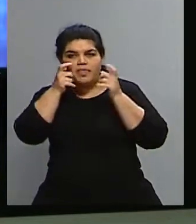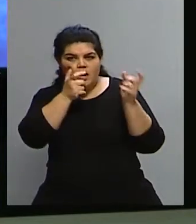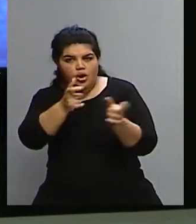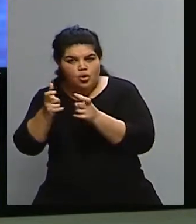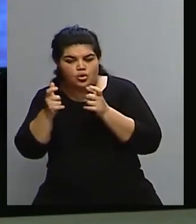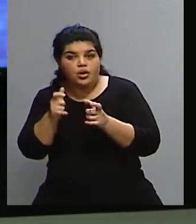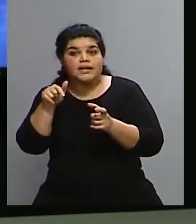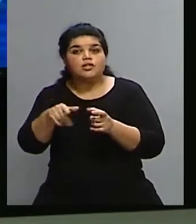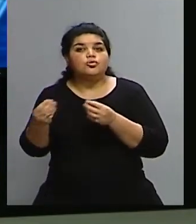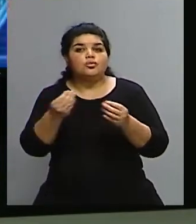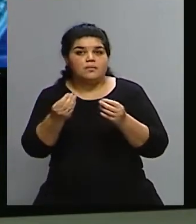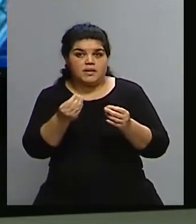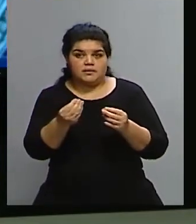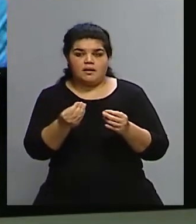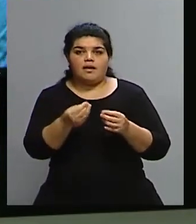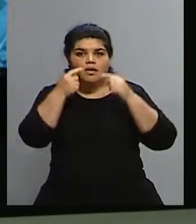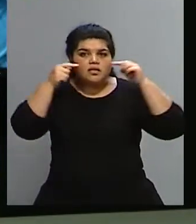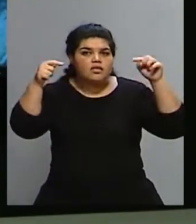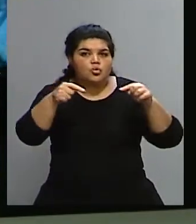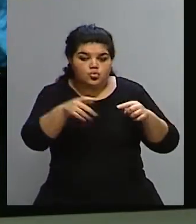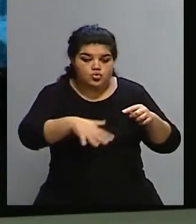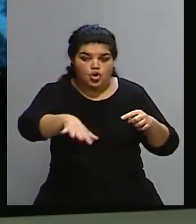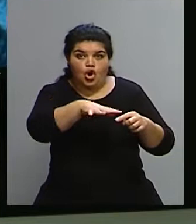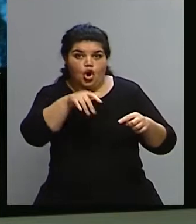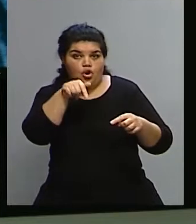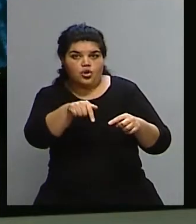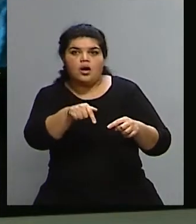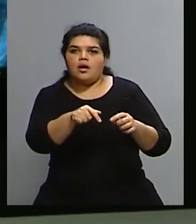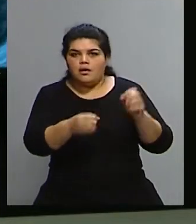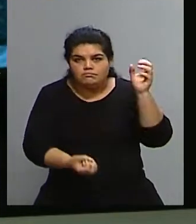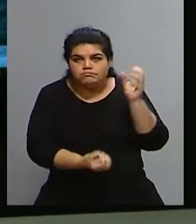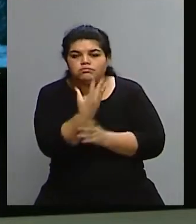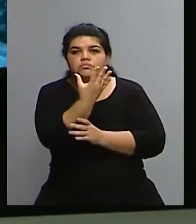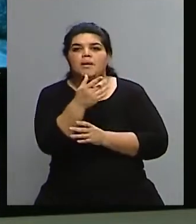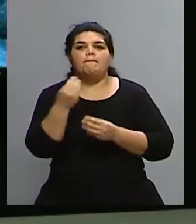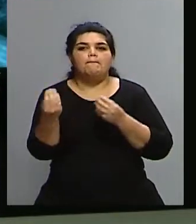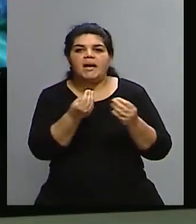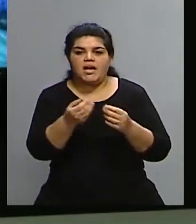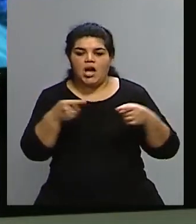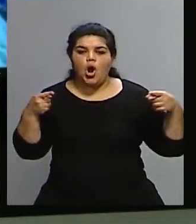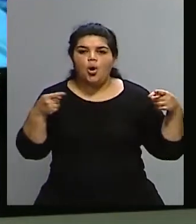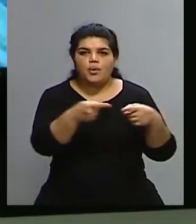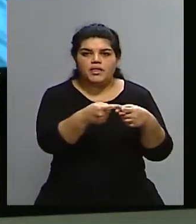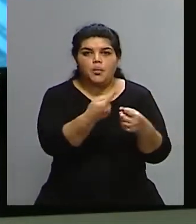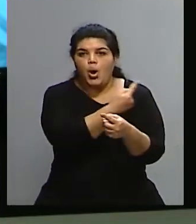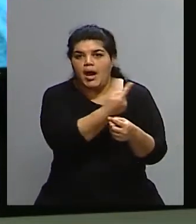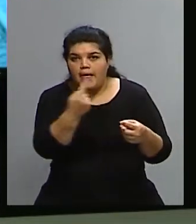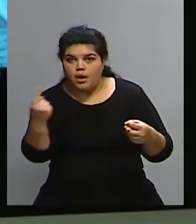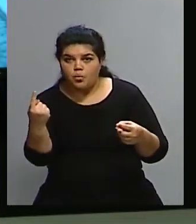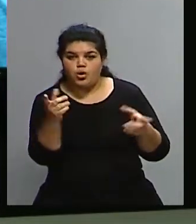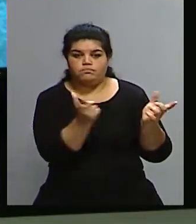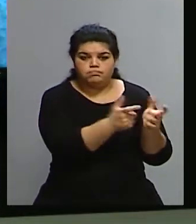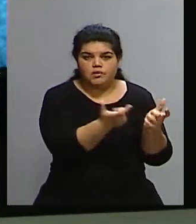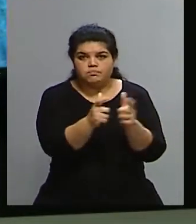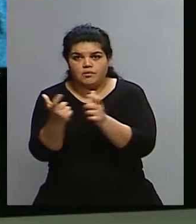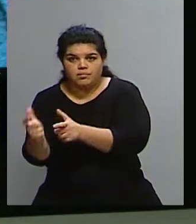proceso que desarrollan las propias instituciones que permiten que se logren los objetivos que tiene cada una de las instituciones,